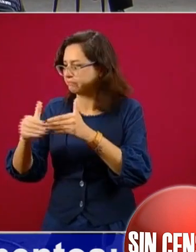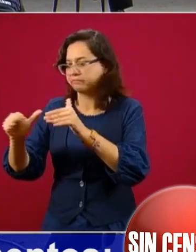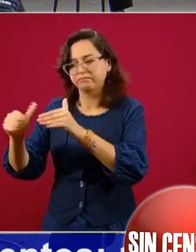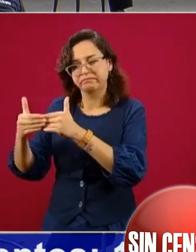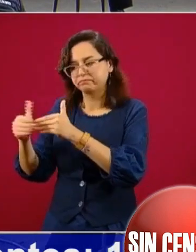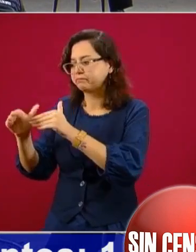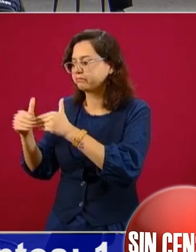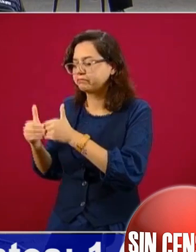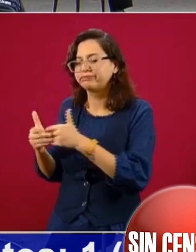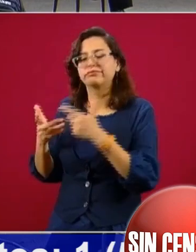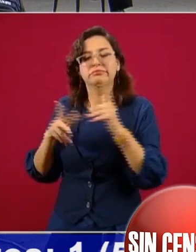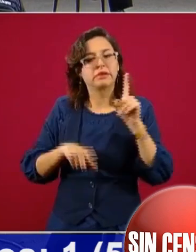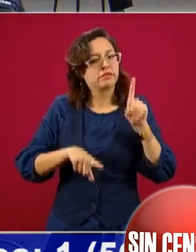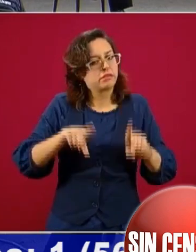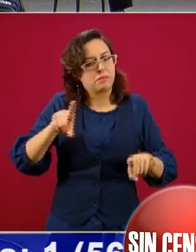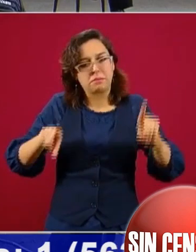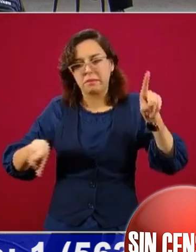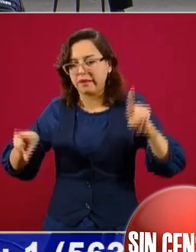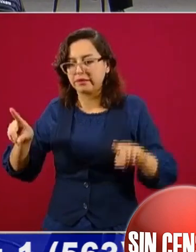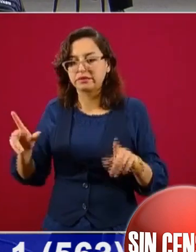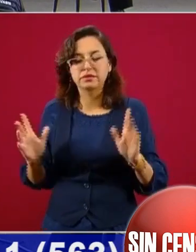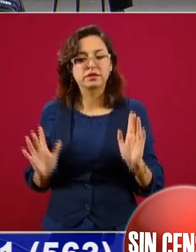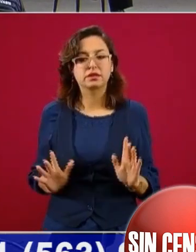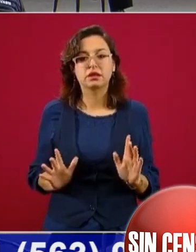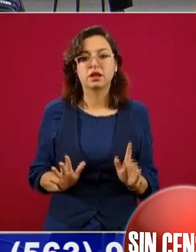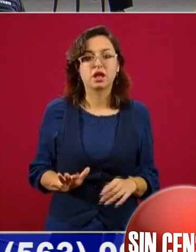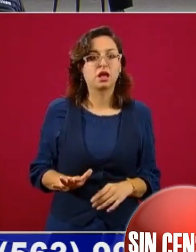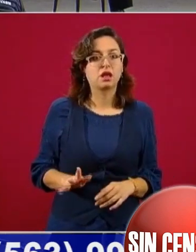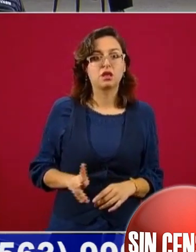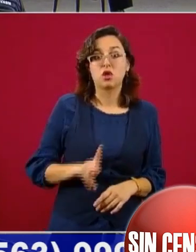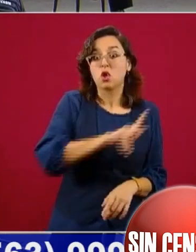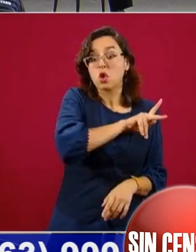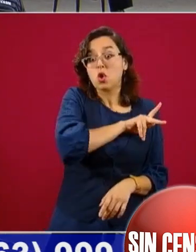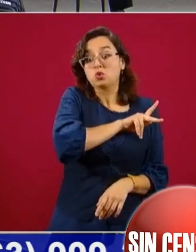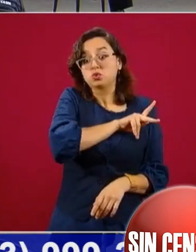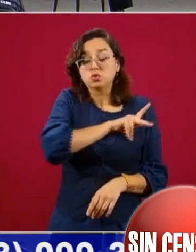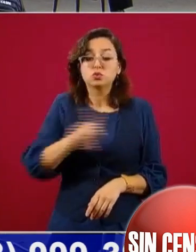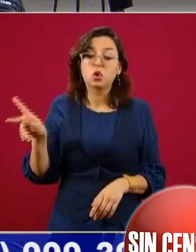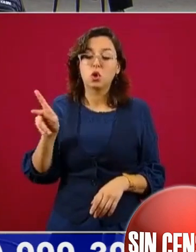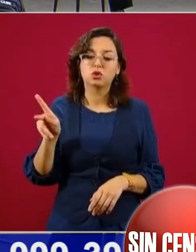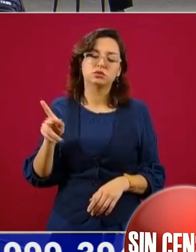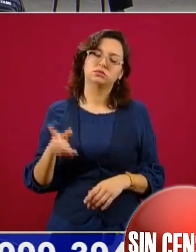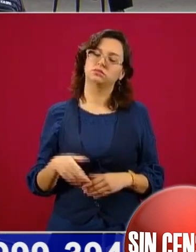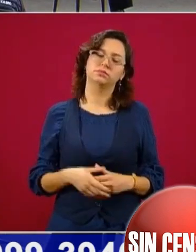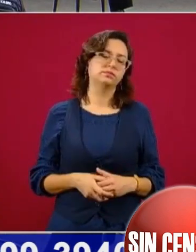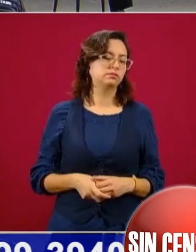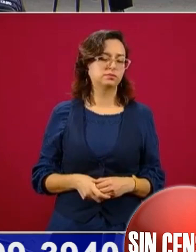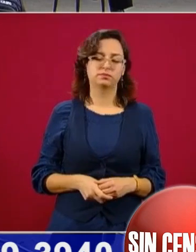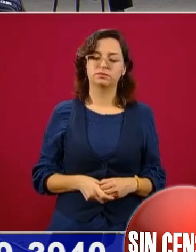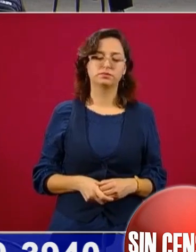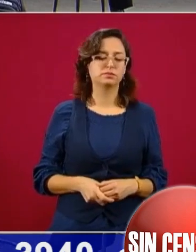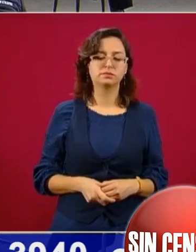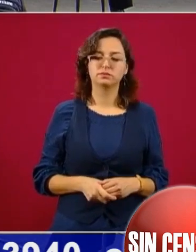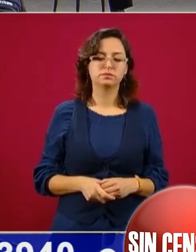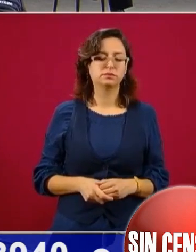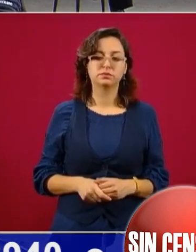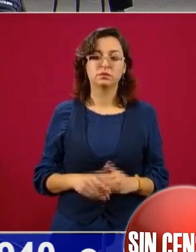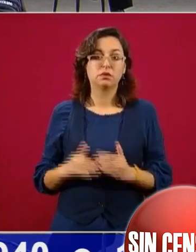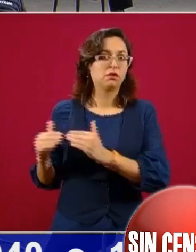no así de manera uniforme,